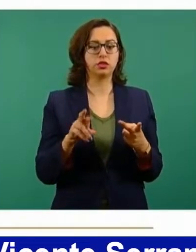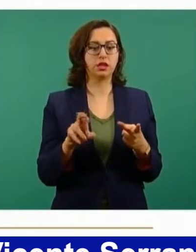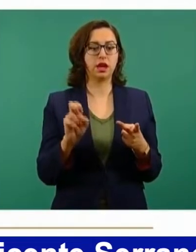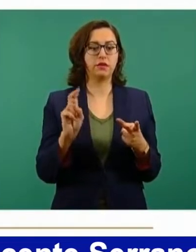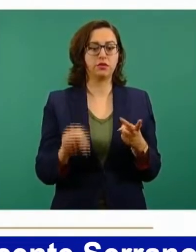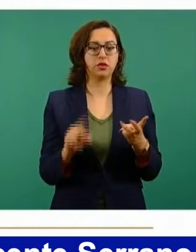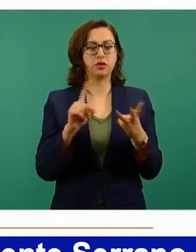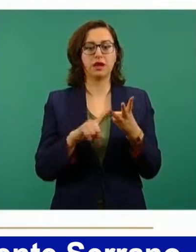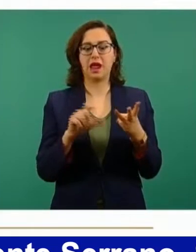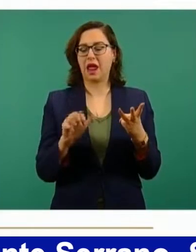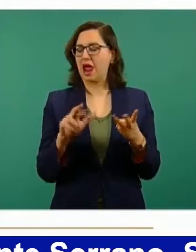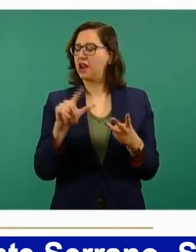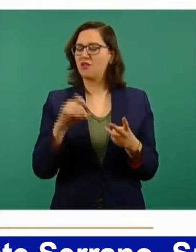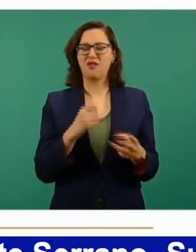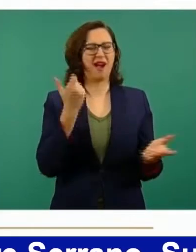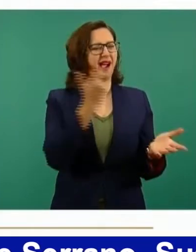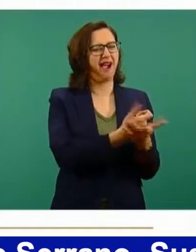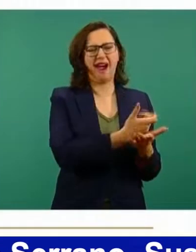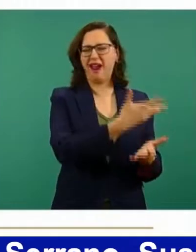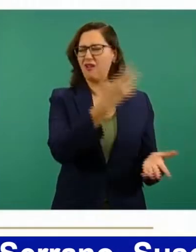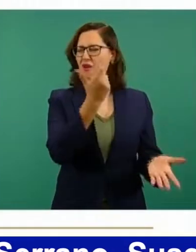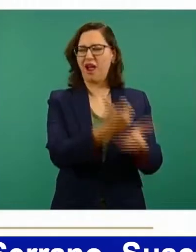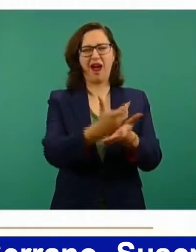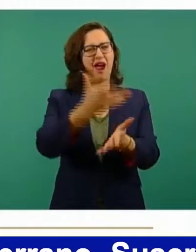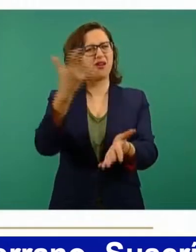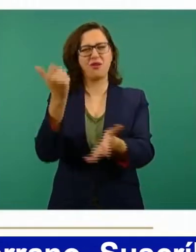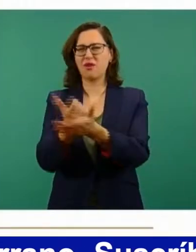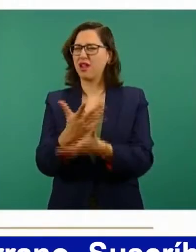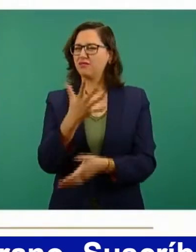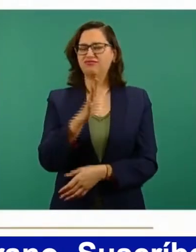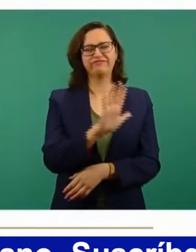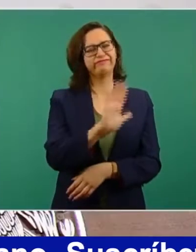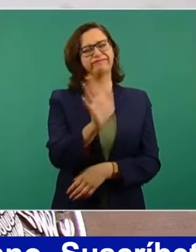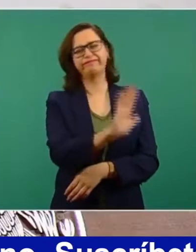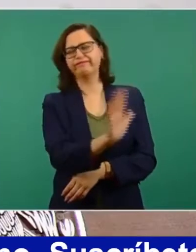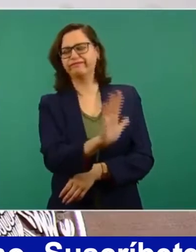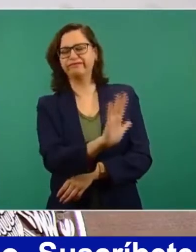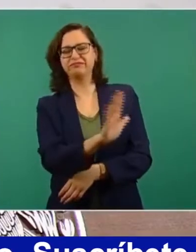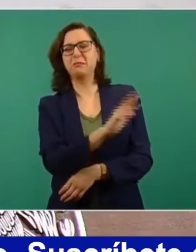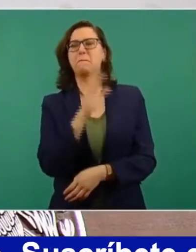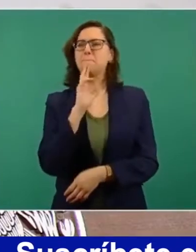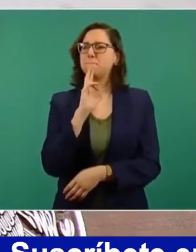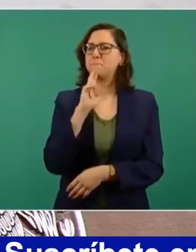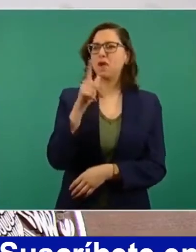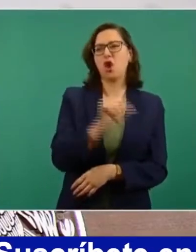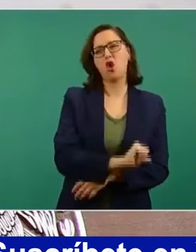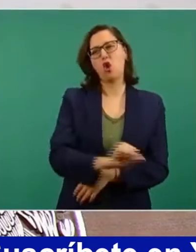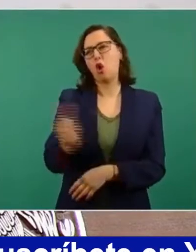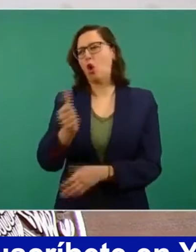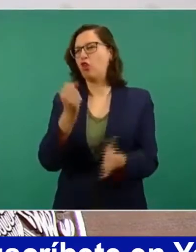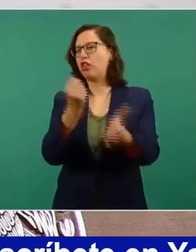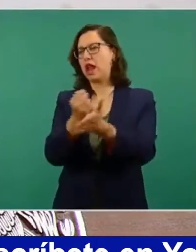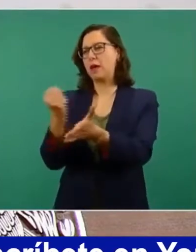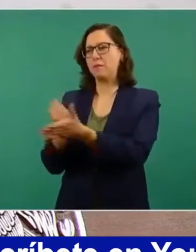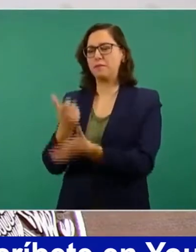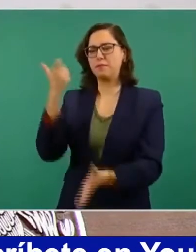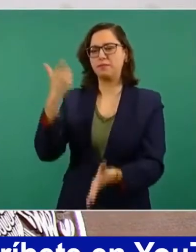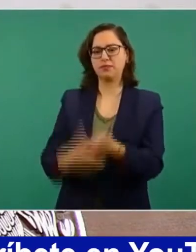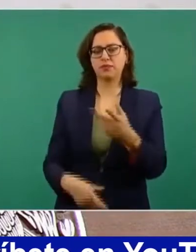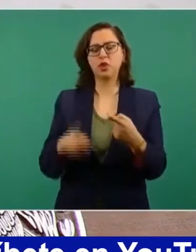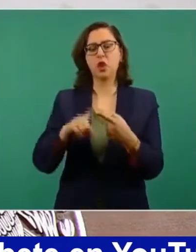más fueron las más caras. Se recomienda a los consumidores que busquen las marcas más económicas, que esta semana siguen siendo